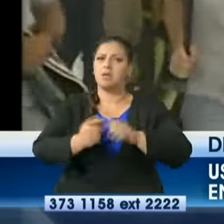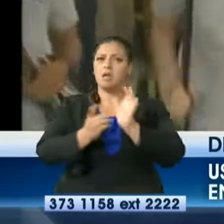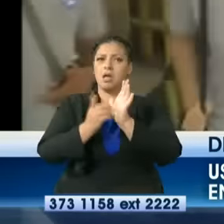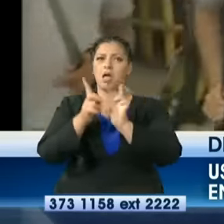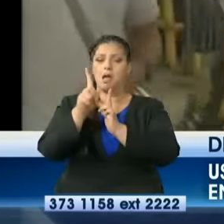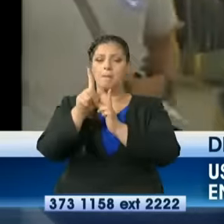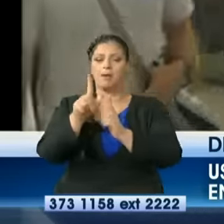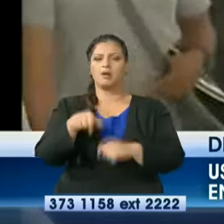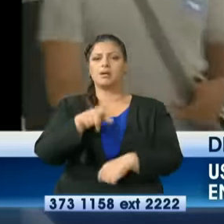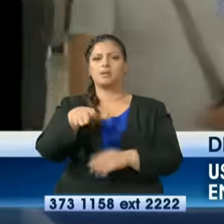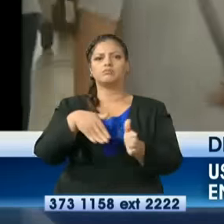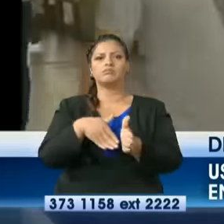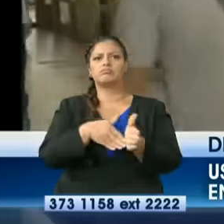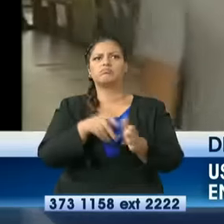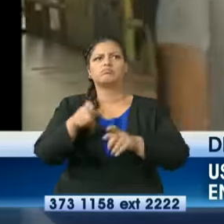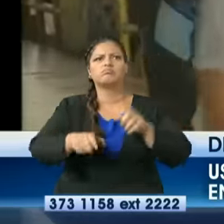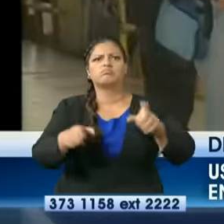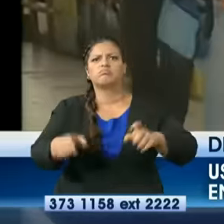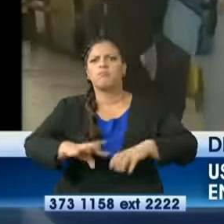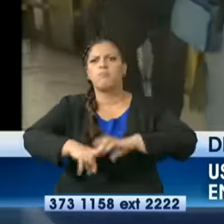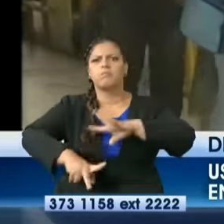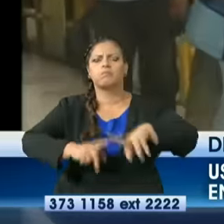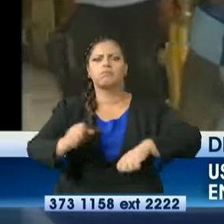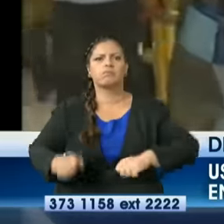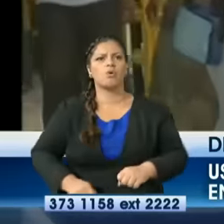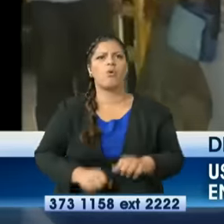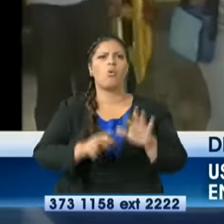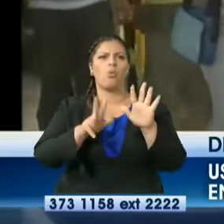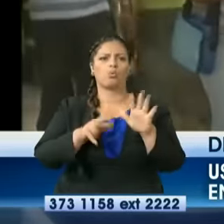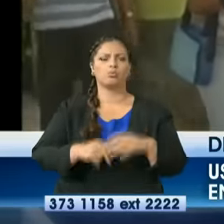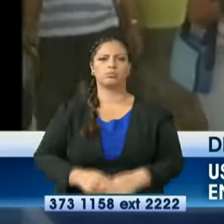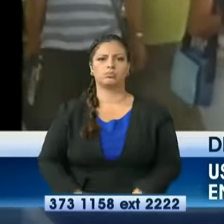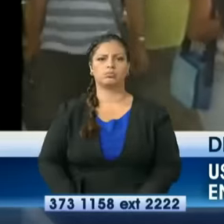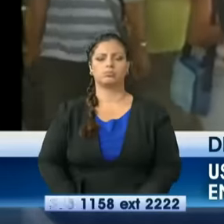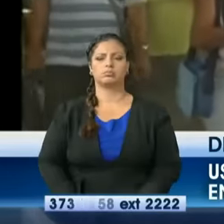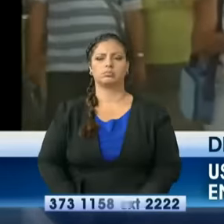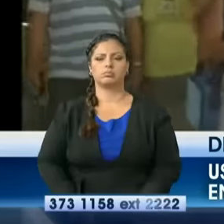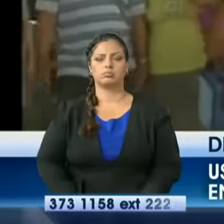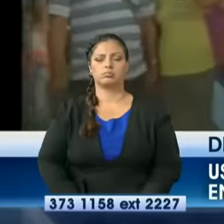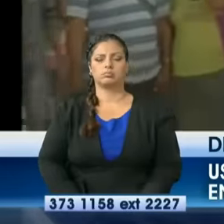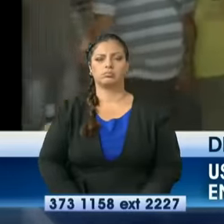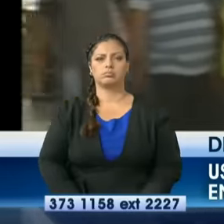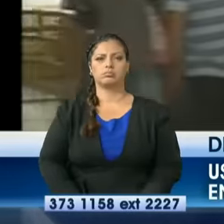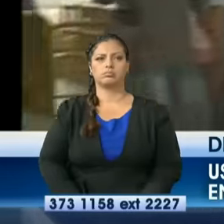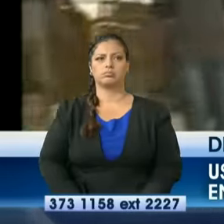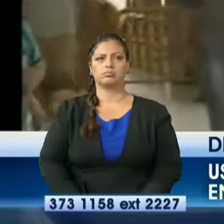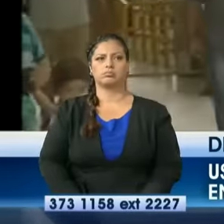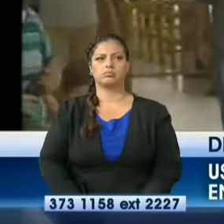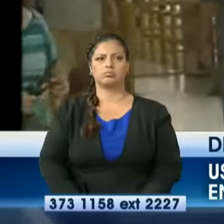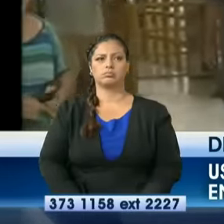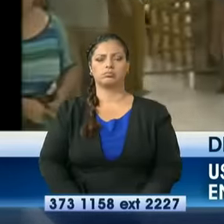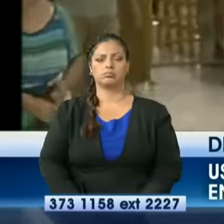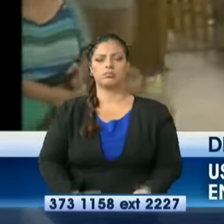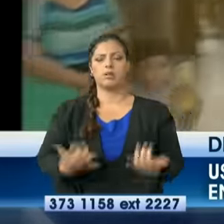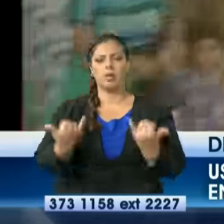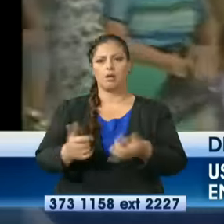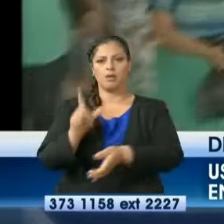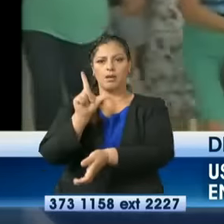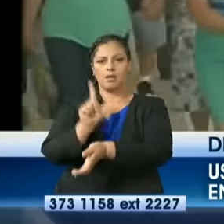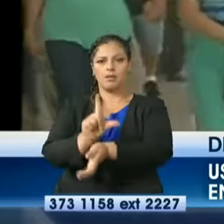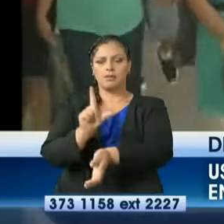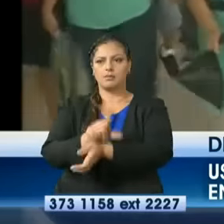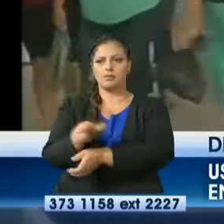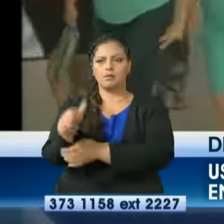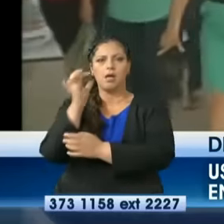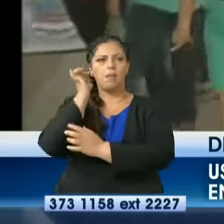robos en estaciones, en paradas de la Metrovía. Esta mañana vamos a dialogar con la licenciada Marcela Camposano para